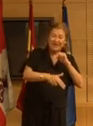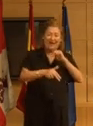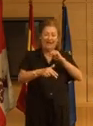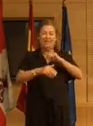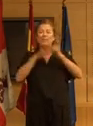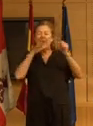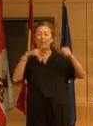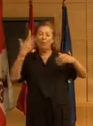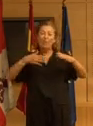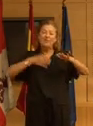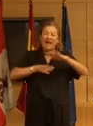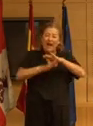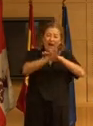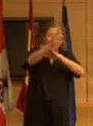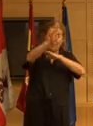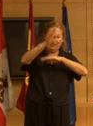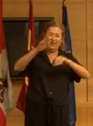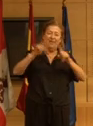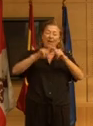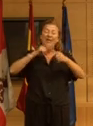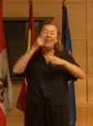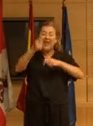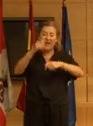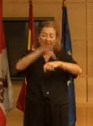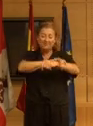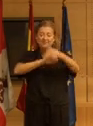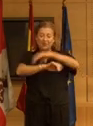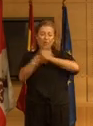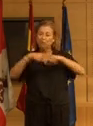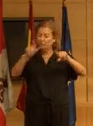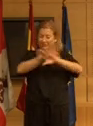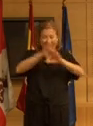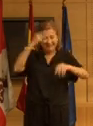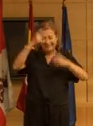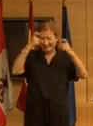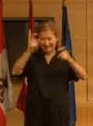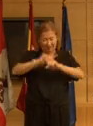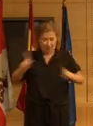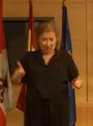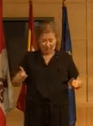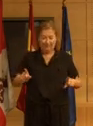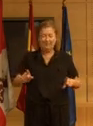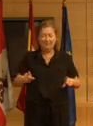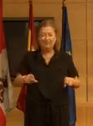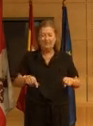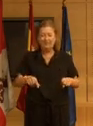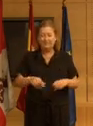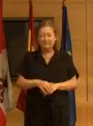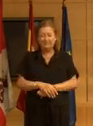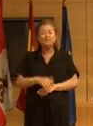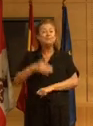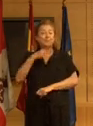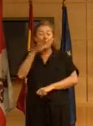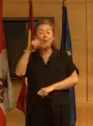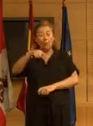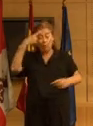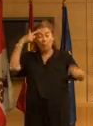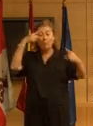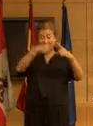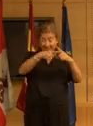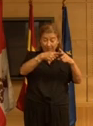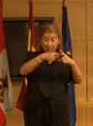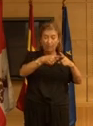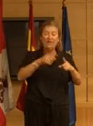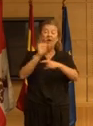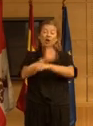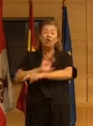el avance de la aplicación de los requisitos que establece este modelo. Con este objetivo,